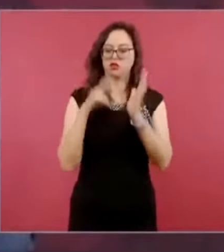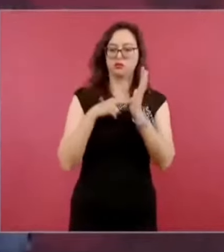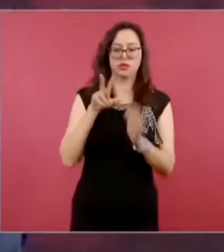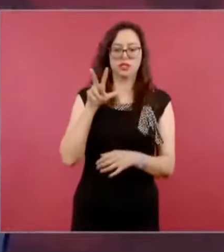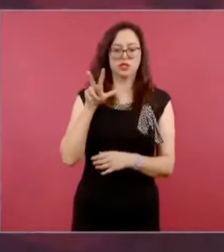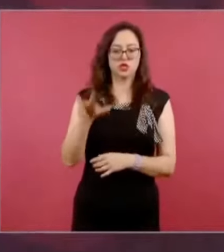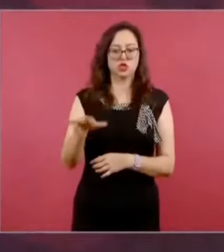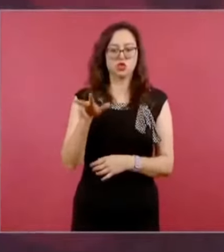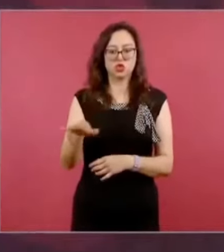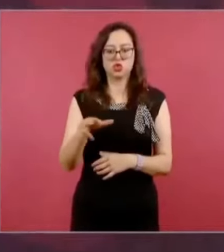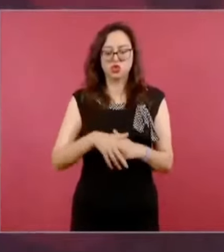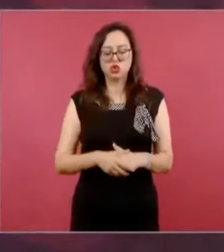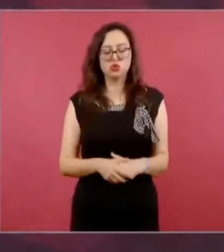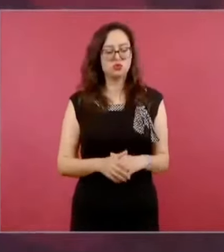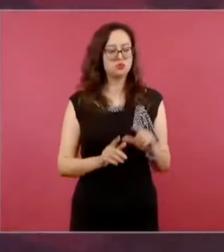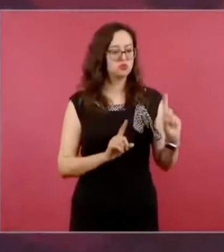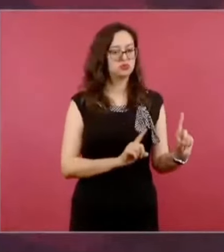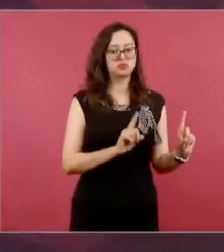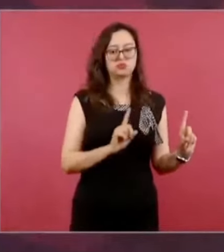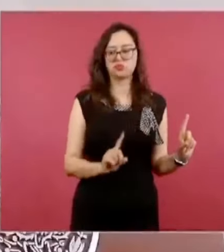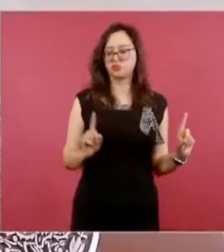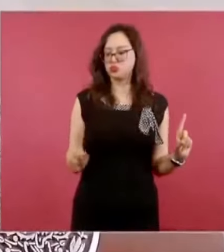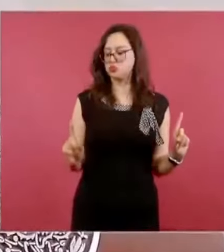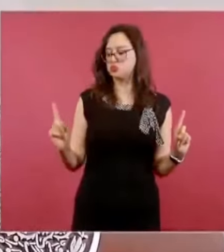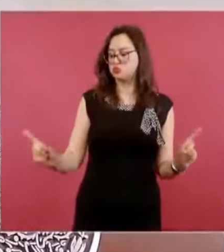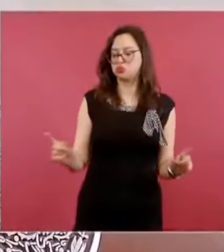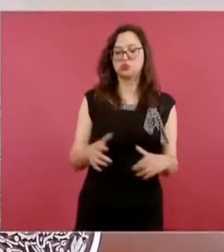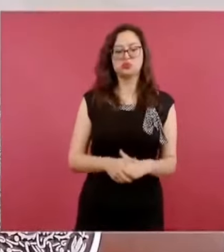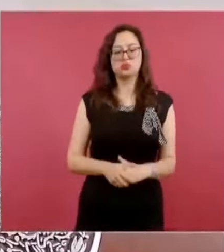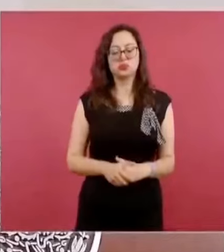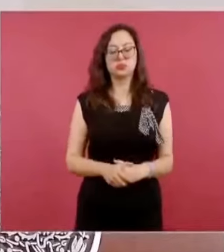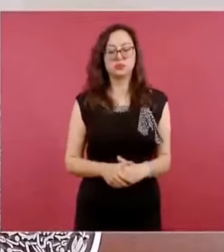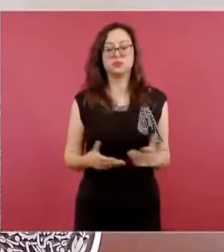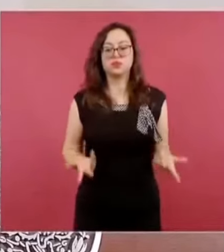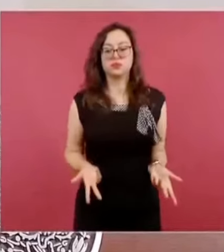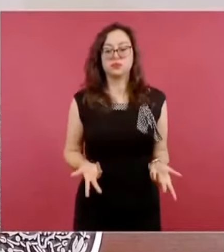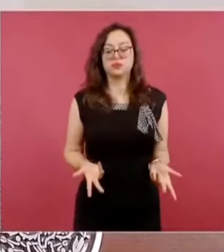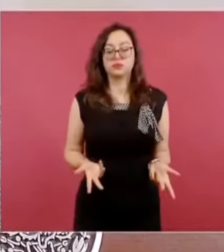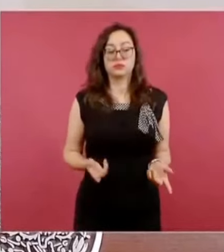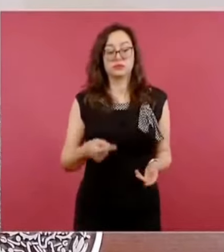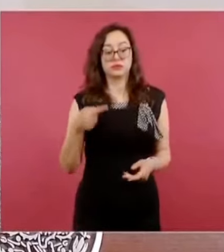a Ricardo Anaya, a su equipo, los del INE.